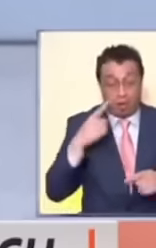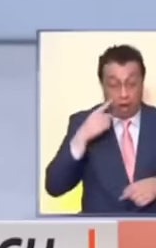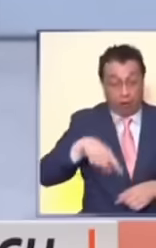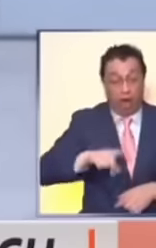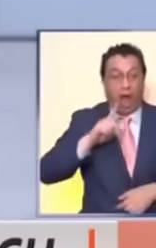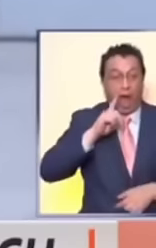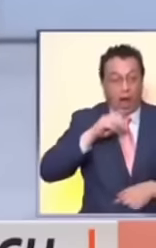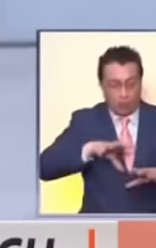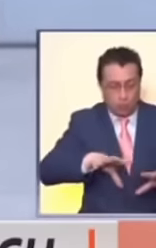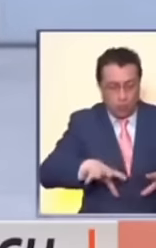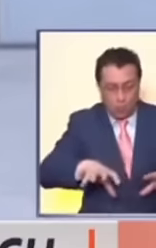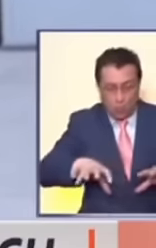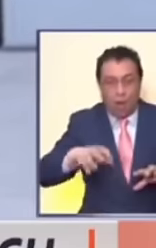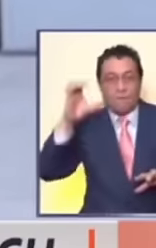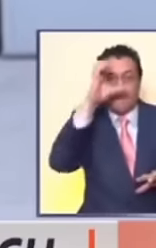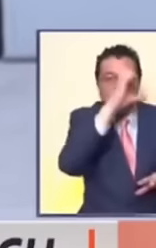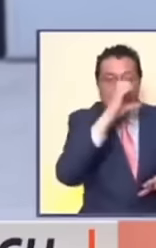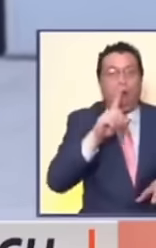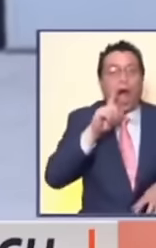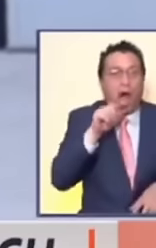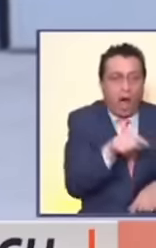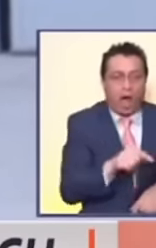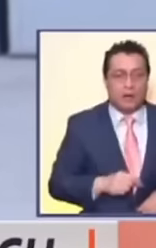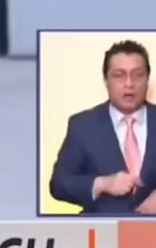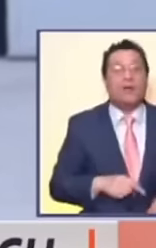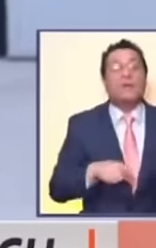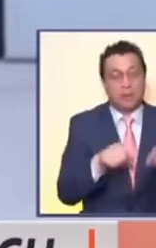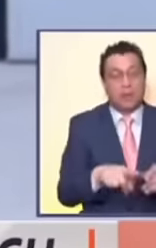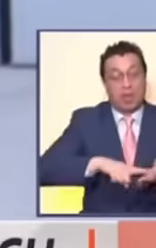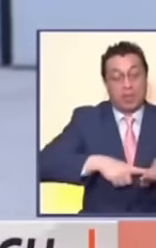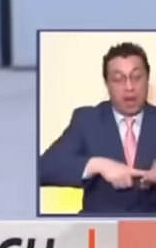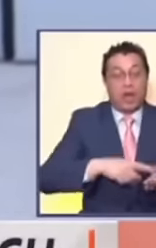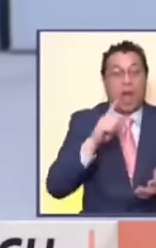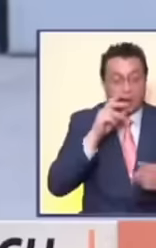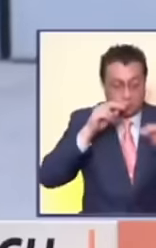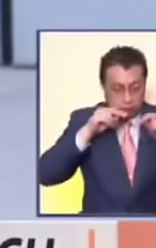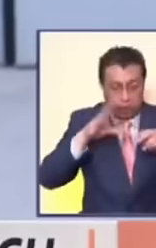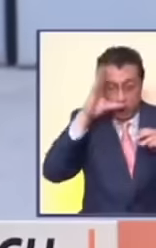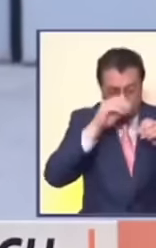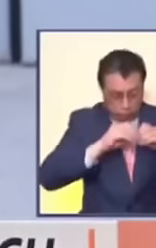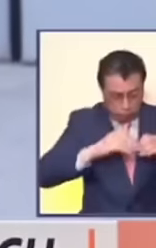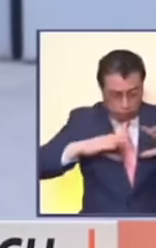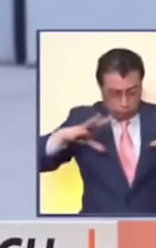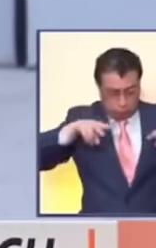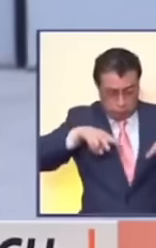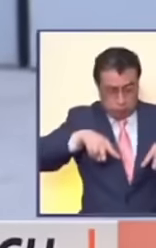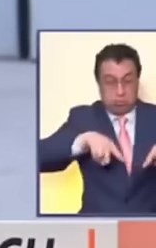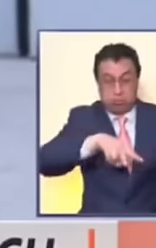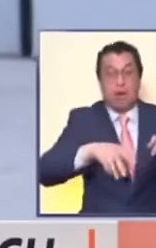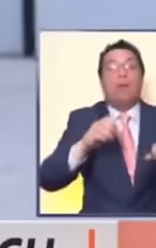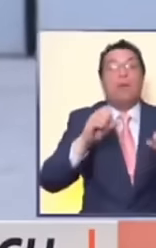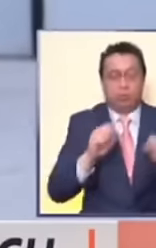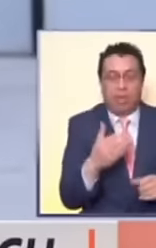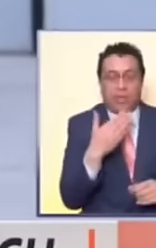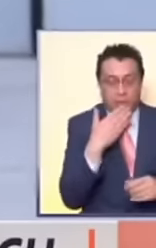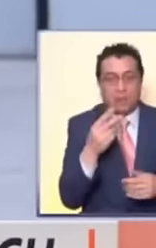posee sensores de búsqueda, también usando la tecnología de los visores nocturnos, NVG, nos permite también